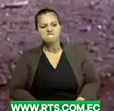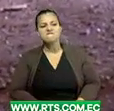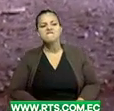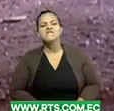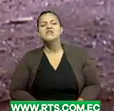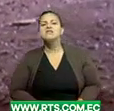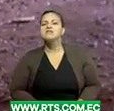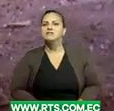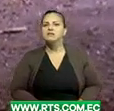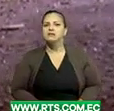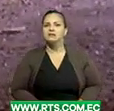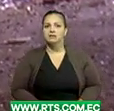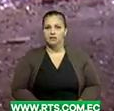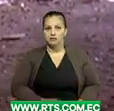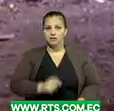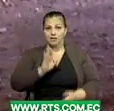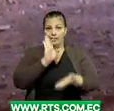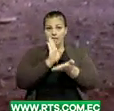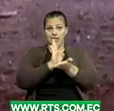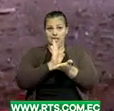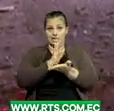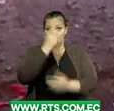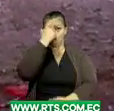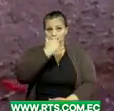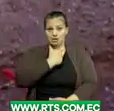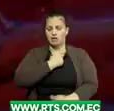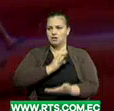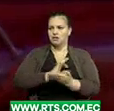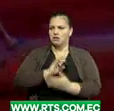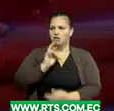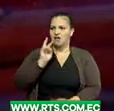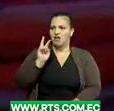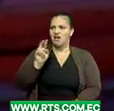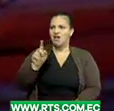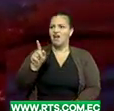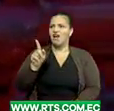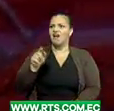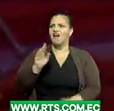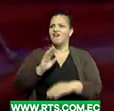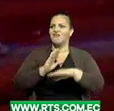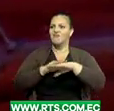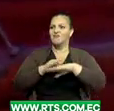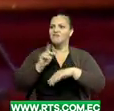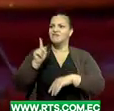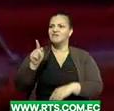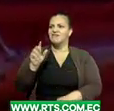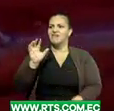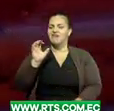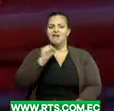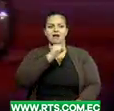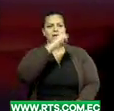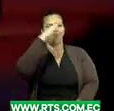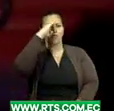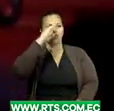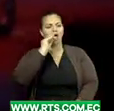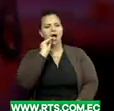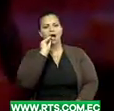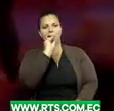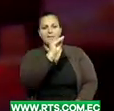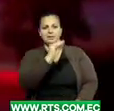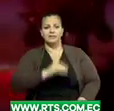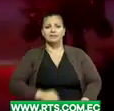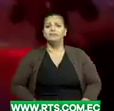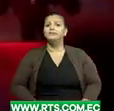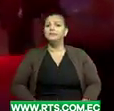produjo alrededor de las 21 horas del martes 2 de julio, en el sector de las Malvinas, sur de Guayaquil. Las